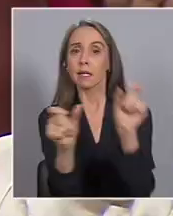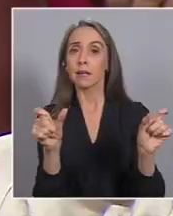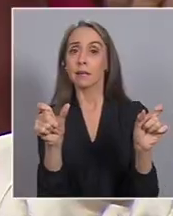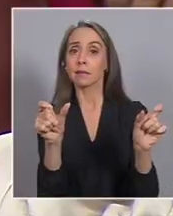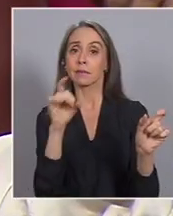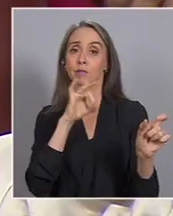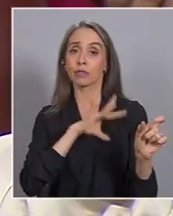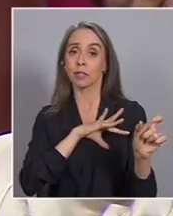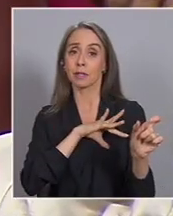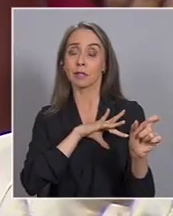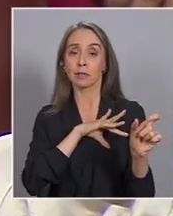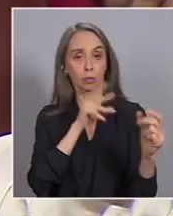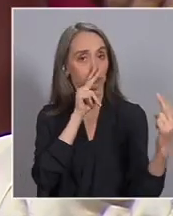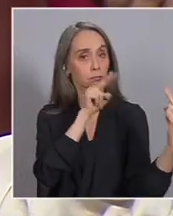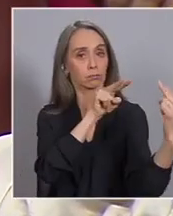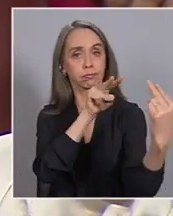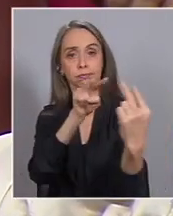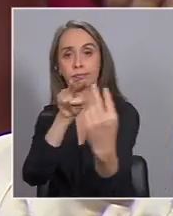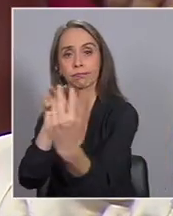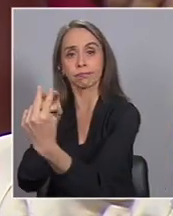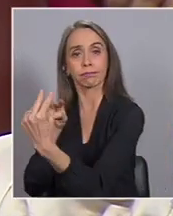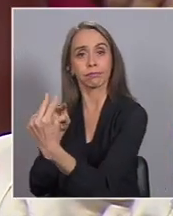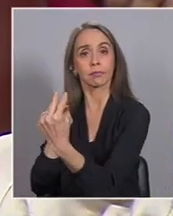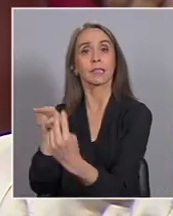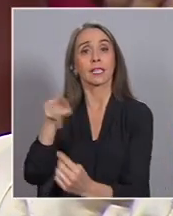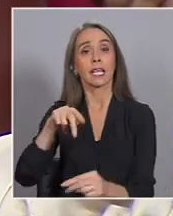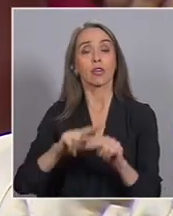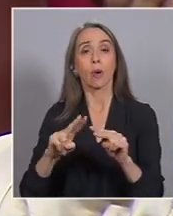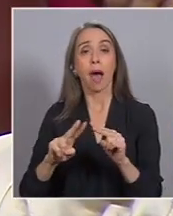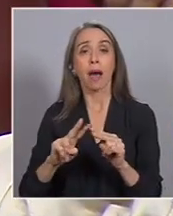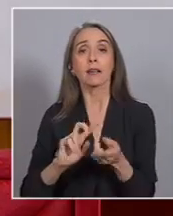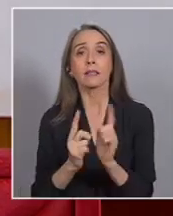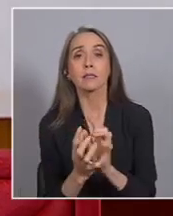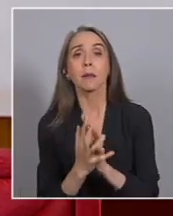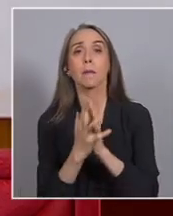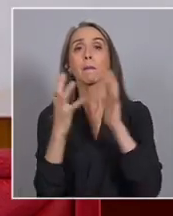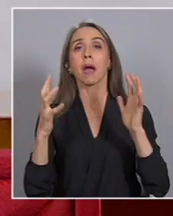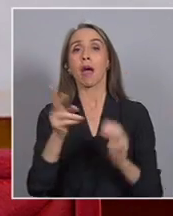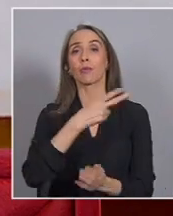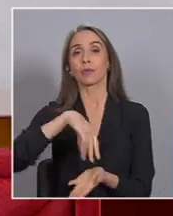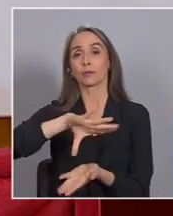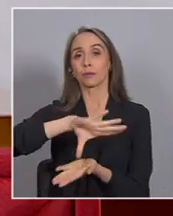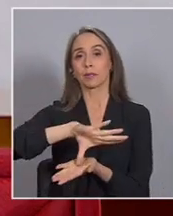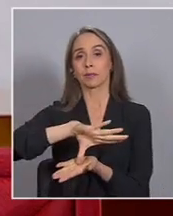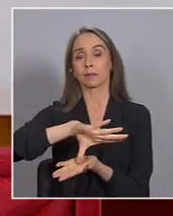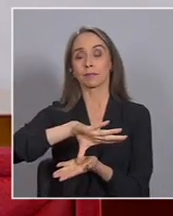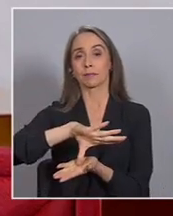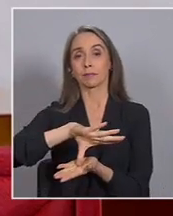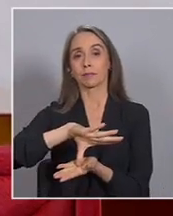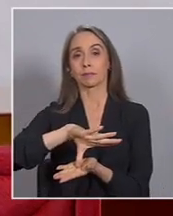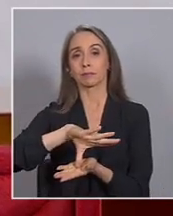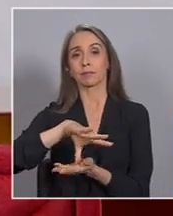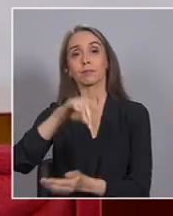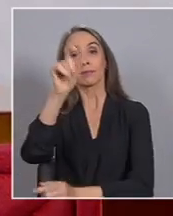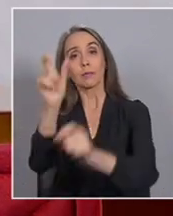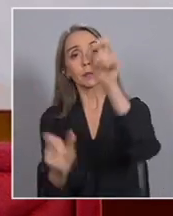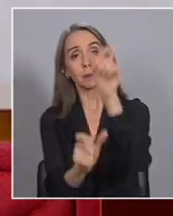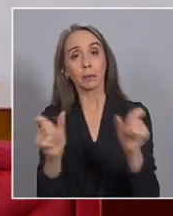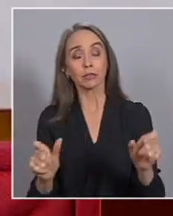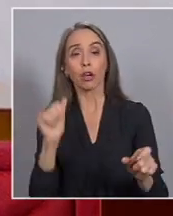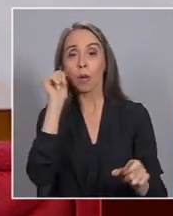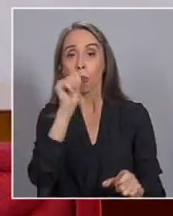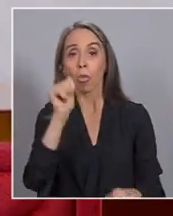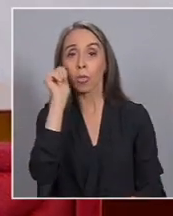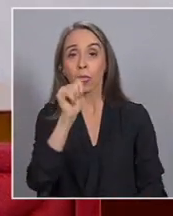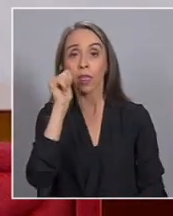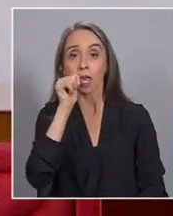compatriotas que son quienes hacen más grande nuestro país, que levantan en su día a